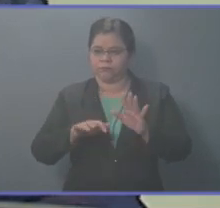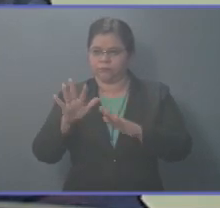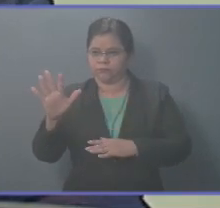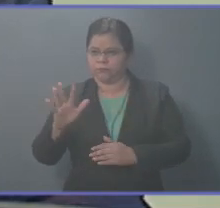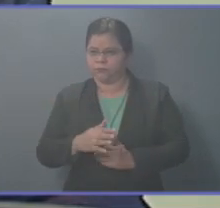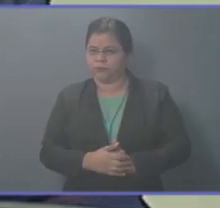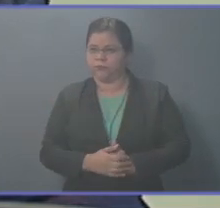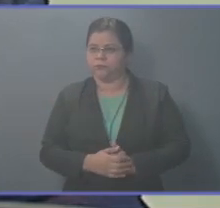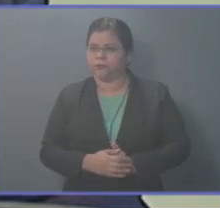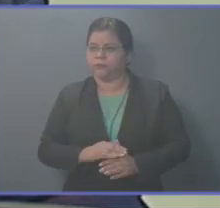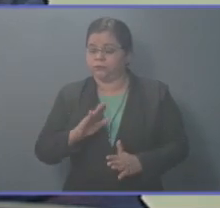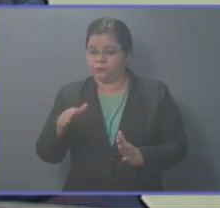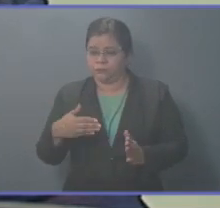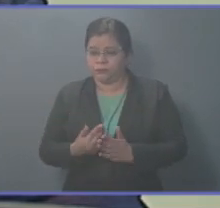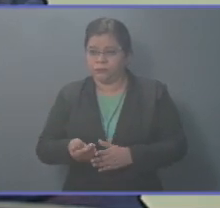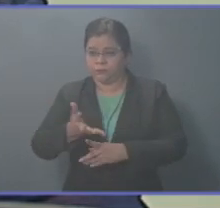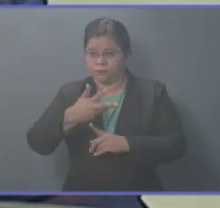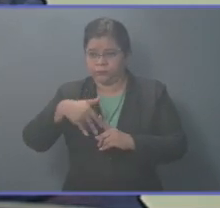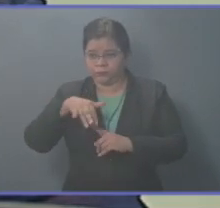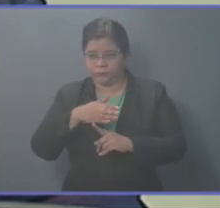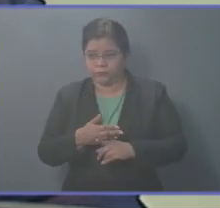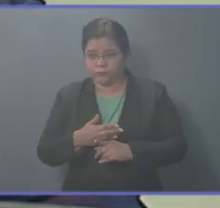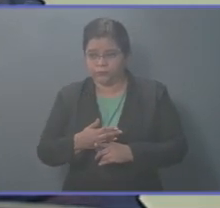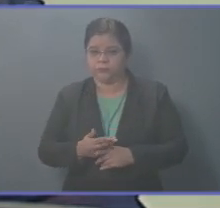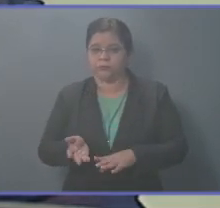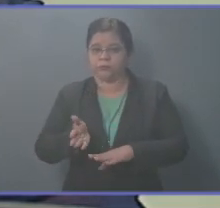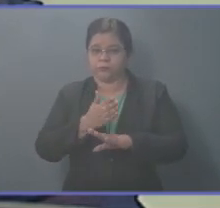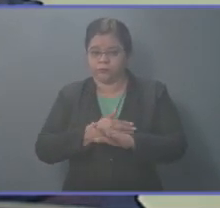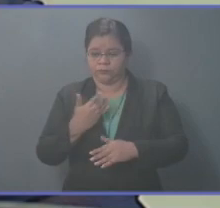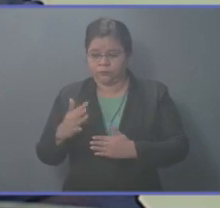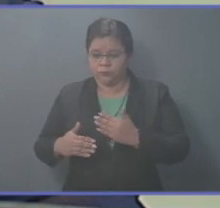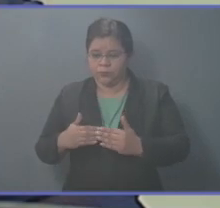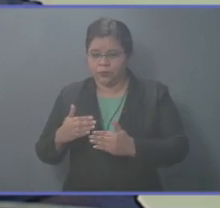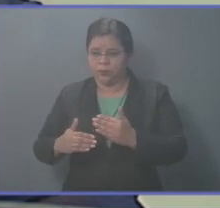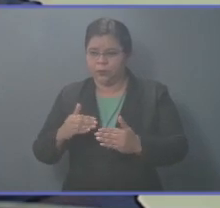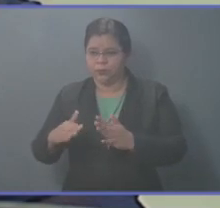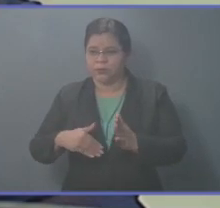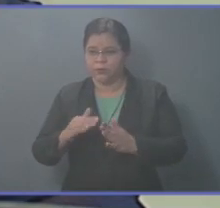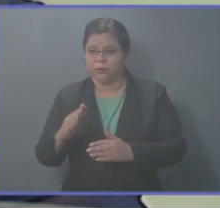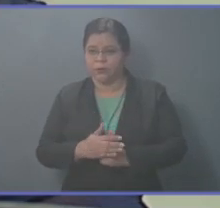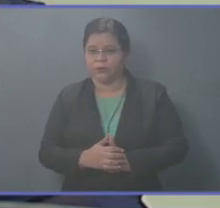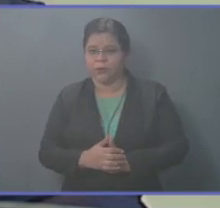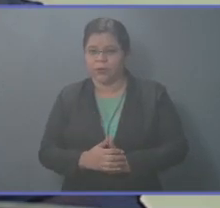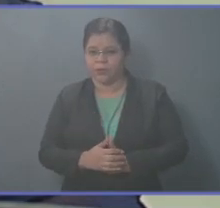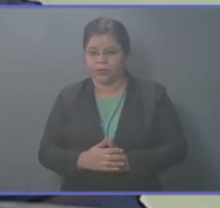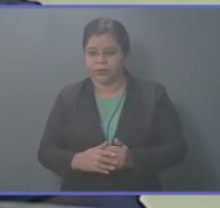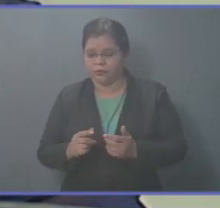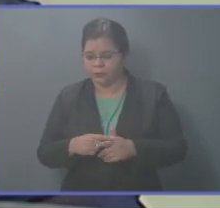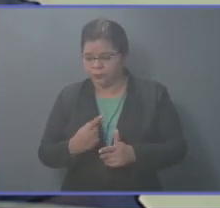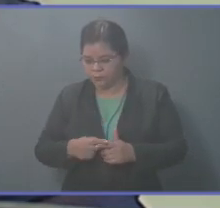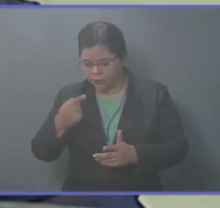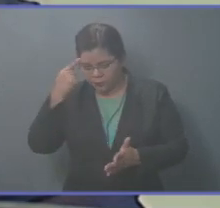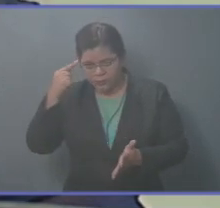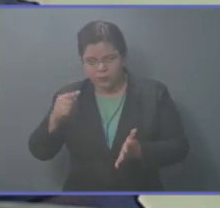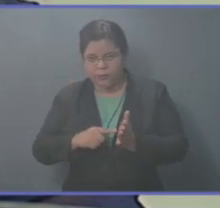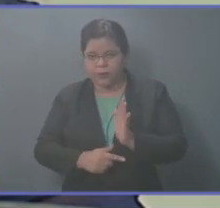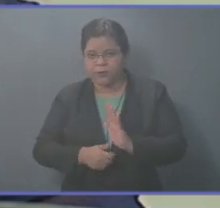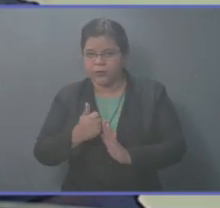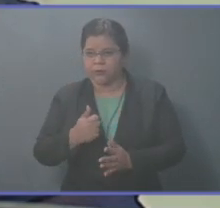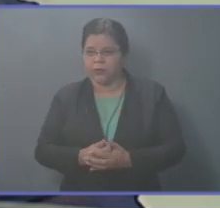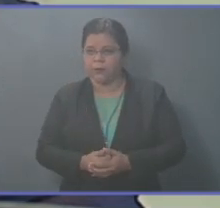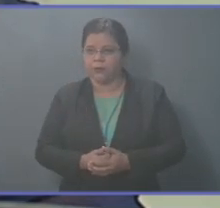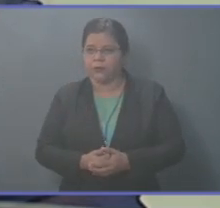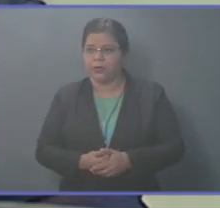citado. Las circunstancias fácticas que rodean el proceso permiten dar por acreditado este supuesto para la adopción de